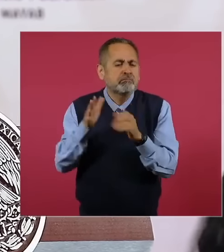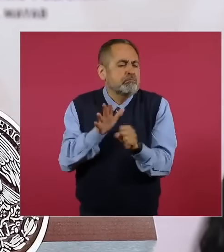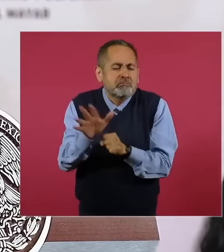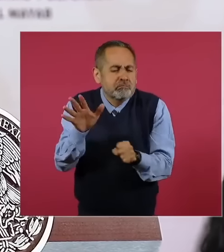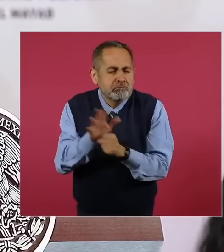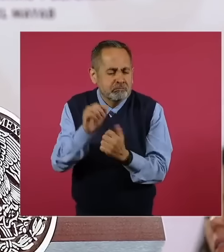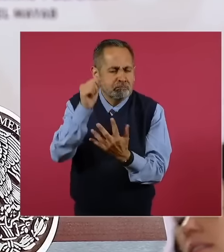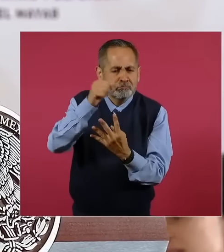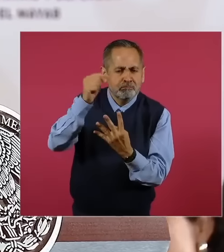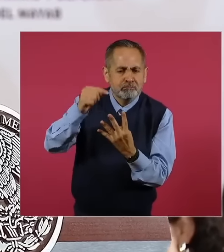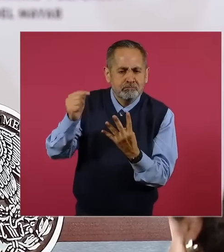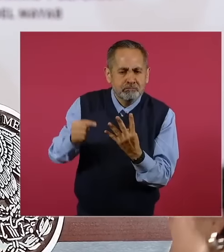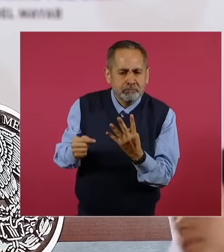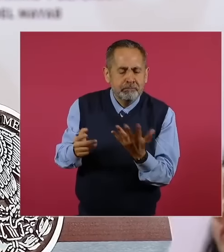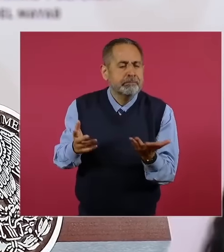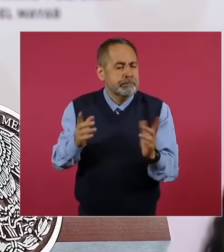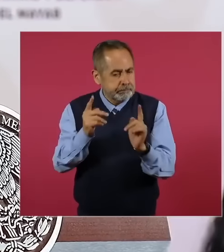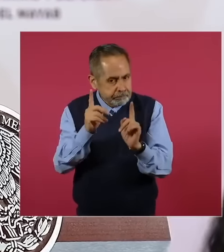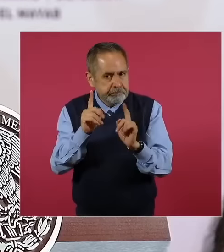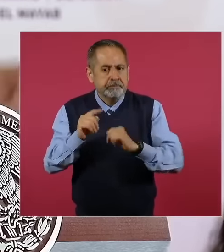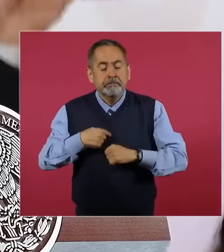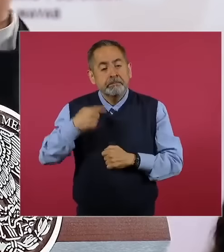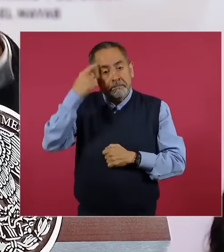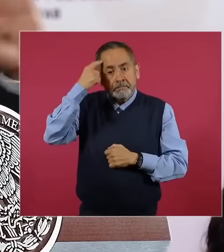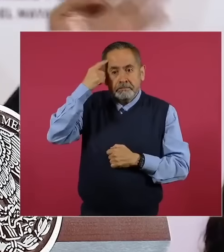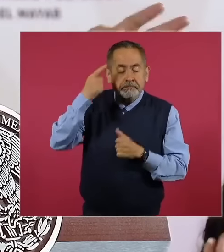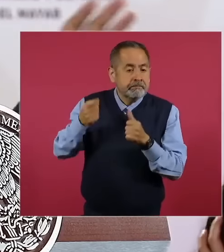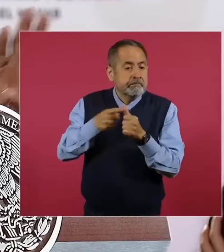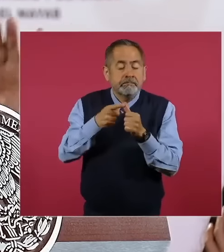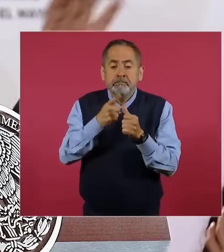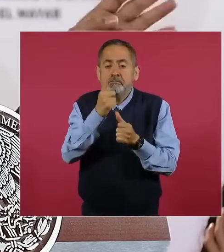con un modelo económico distinto.